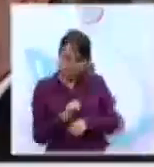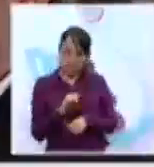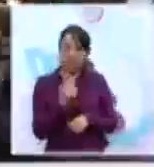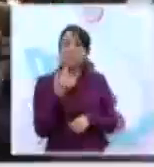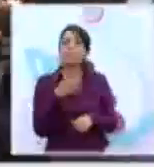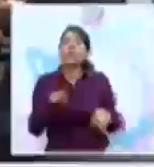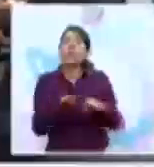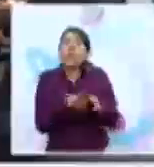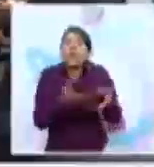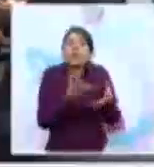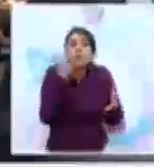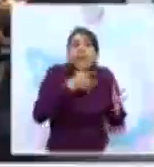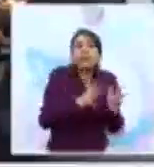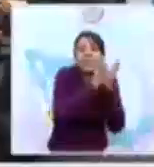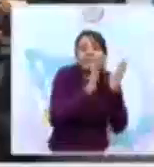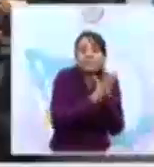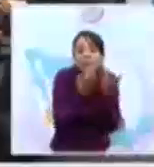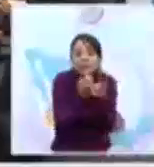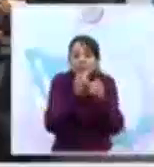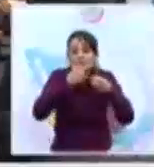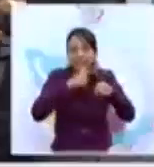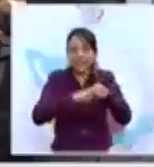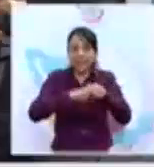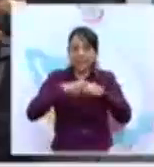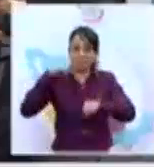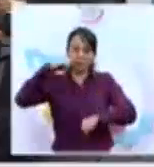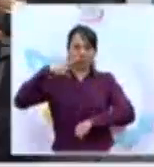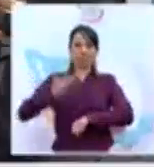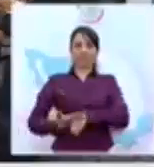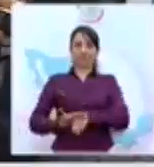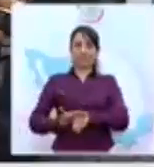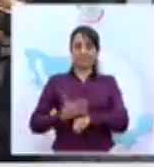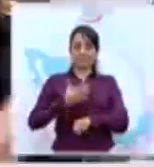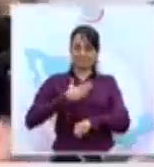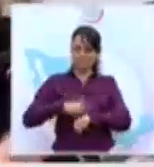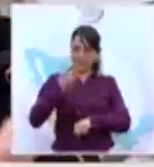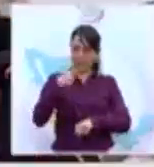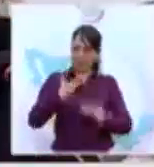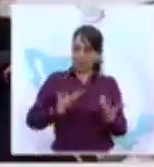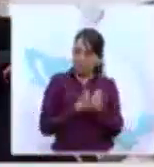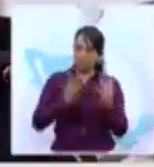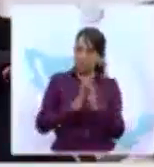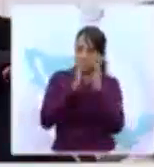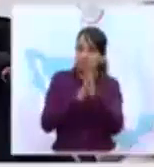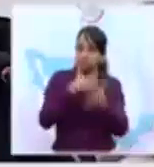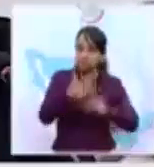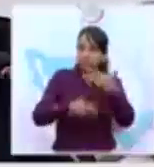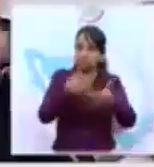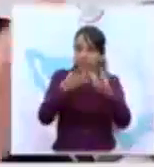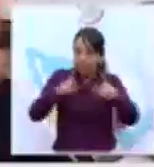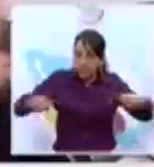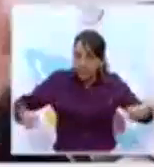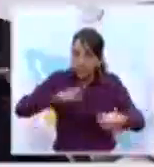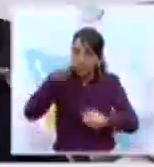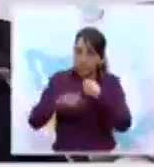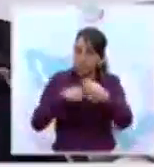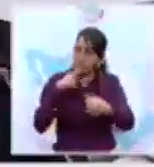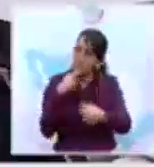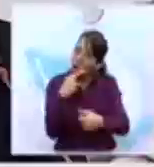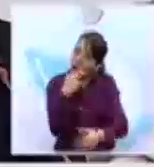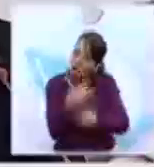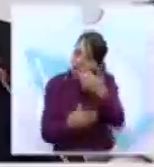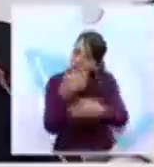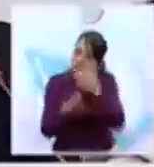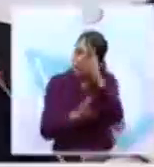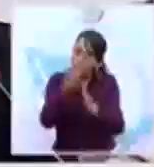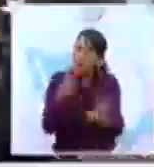manera responsable, generando pues un entorno de bienestar en un grado de desarrollo también de un país con esta serie de